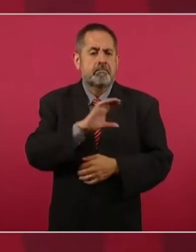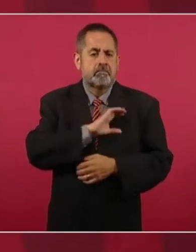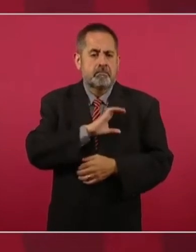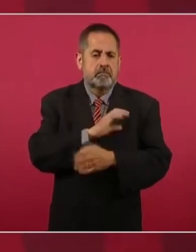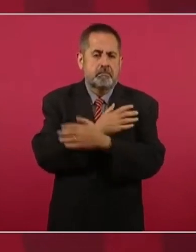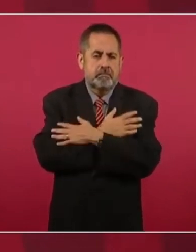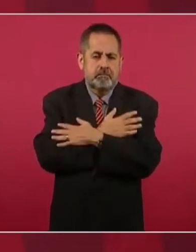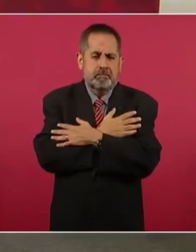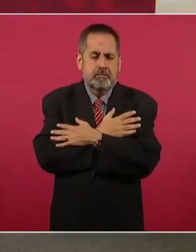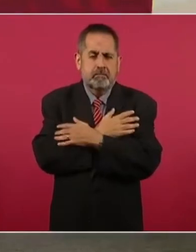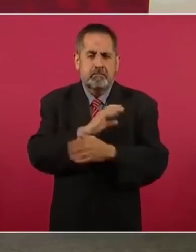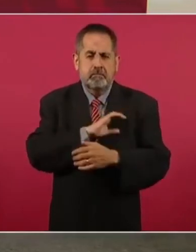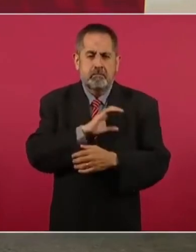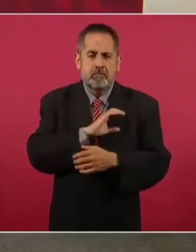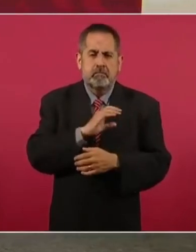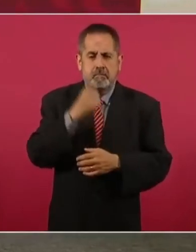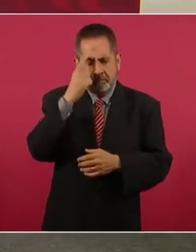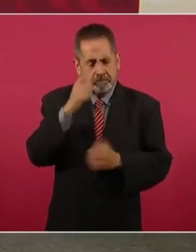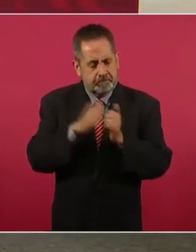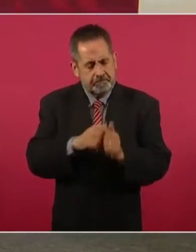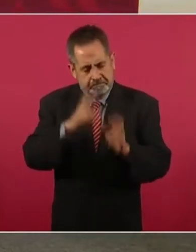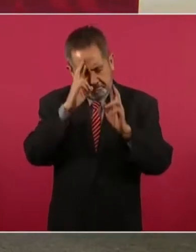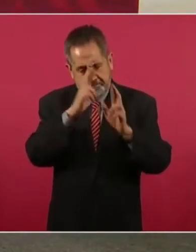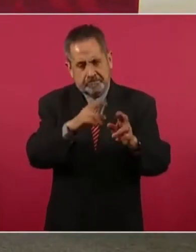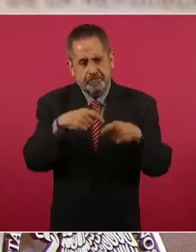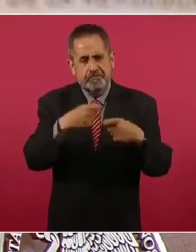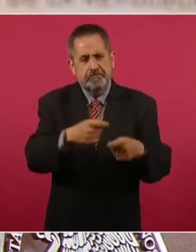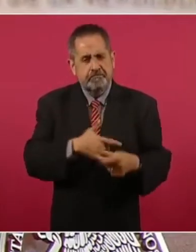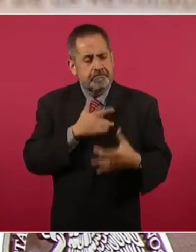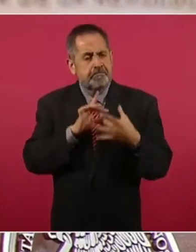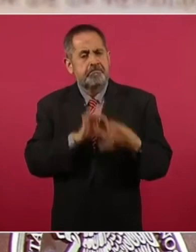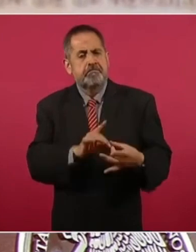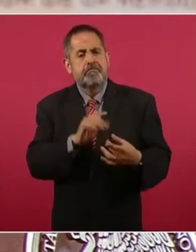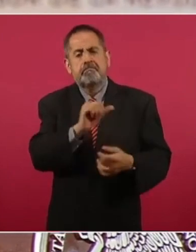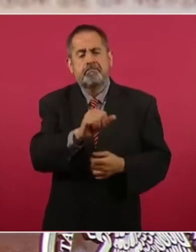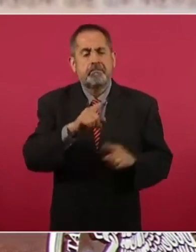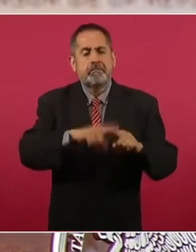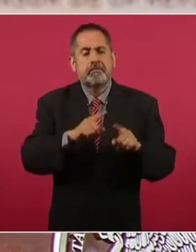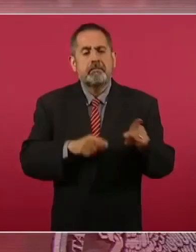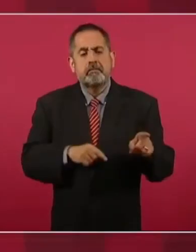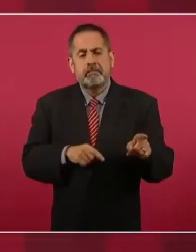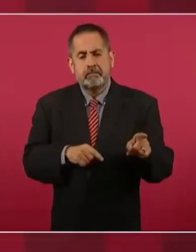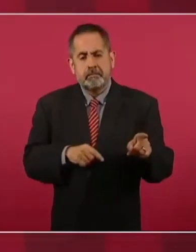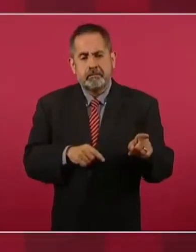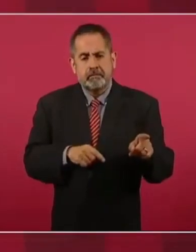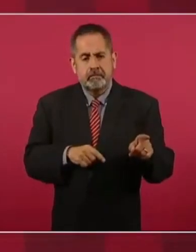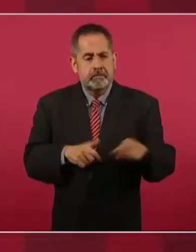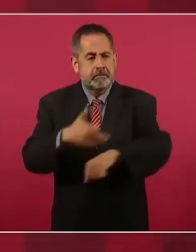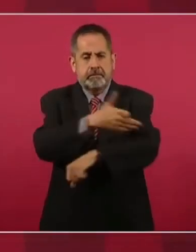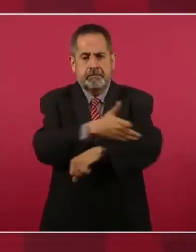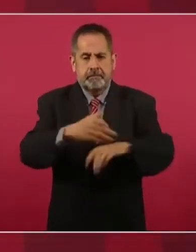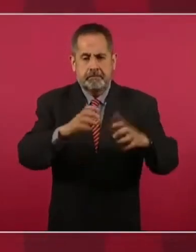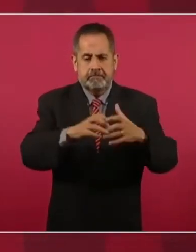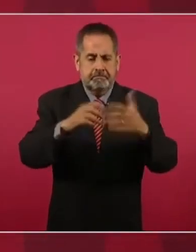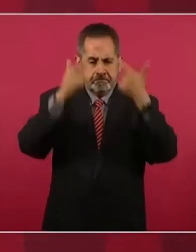abrazo cariñoso, fraterno, respetuoso, solidario a las familias de